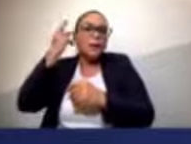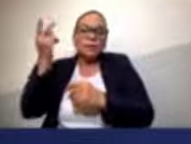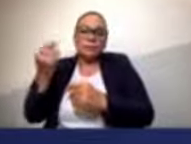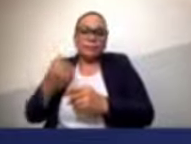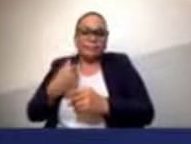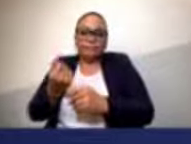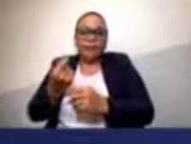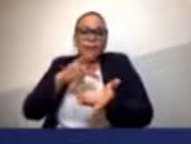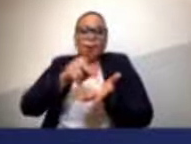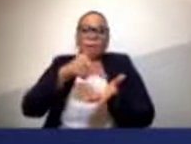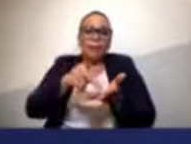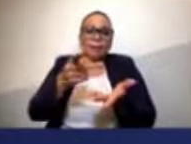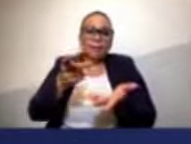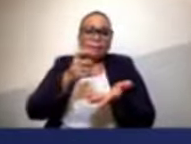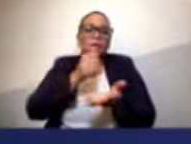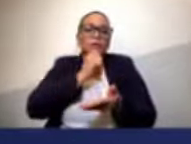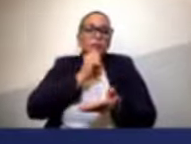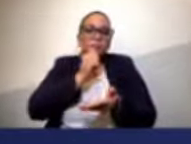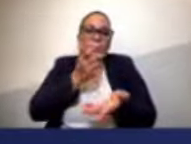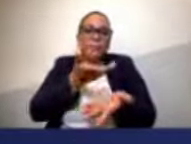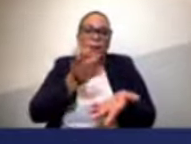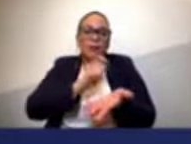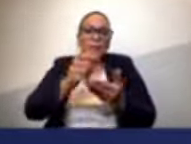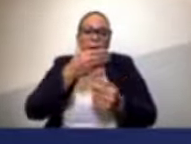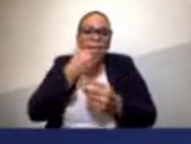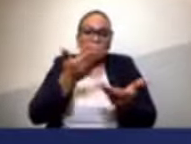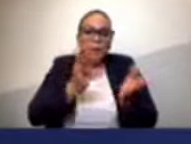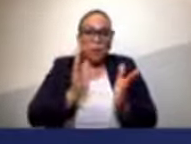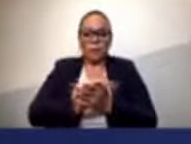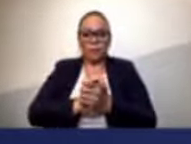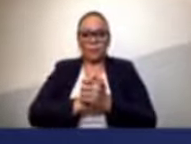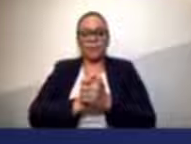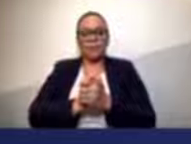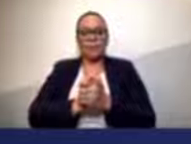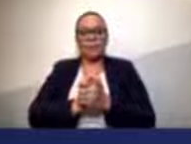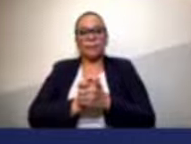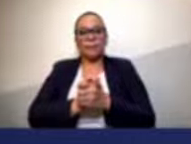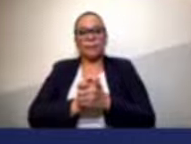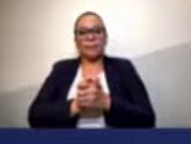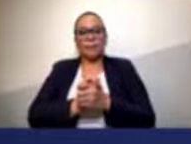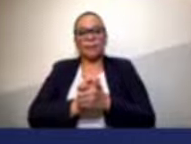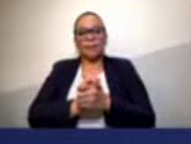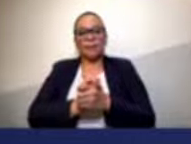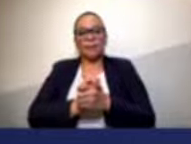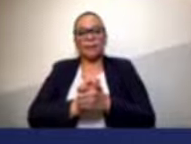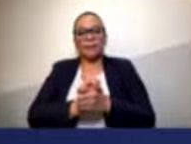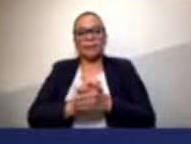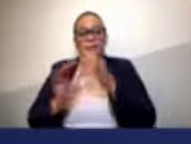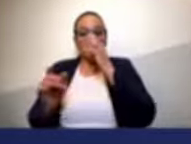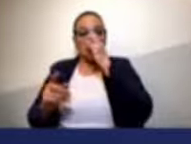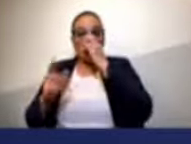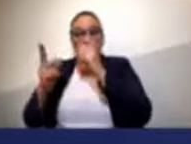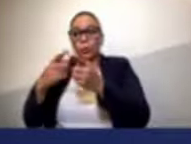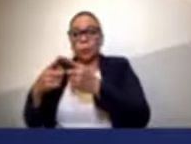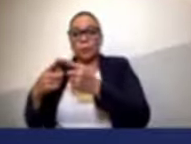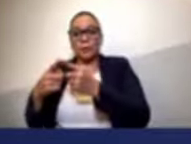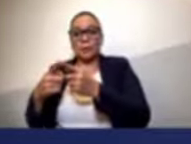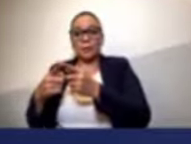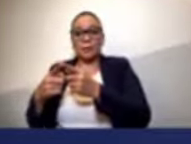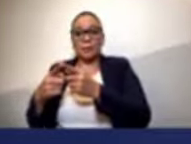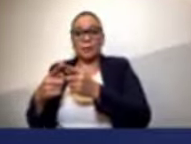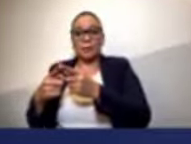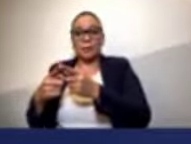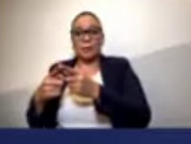pudieron pagar que fuera la escuela privada mejor, el resto de quitarle a Pedro para darle a